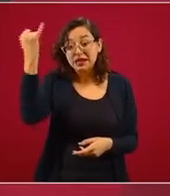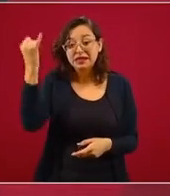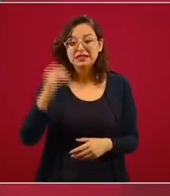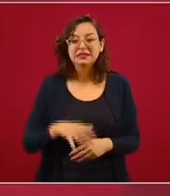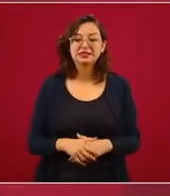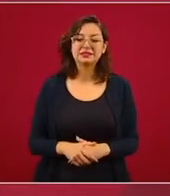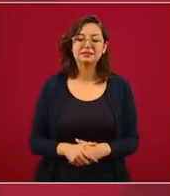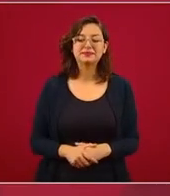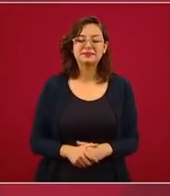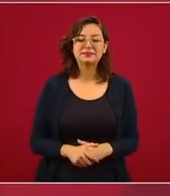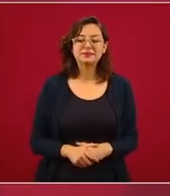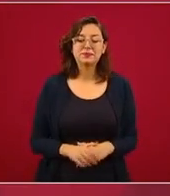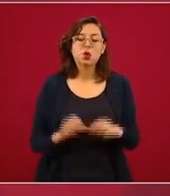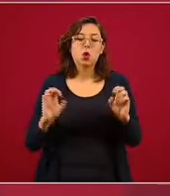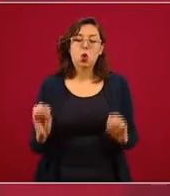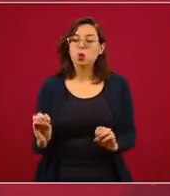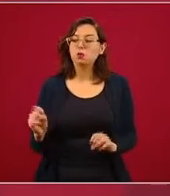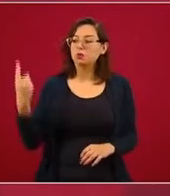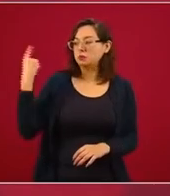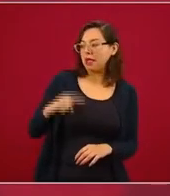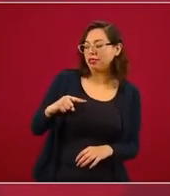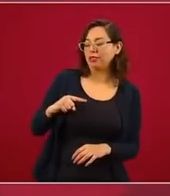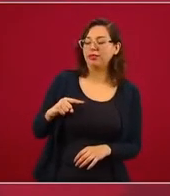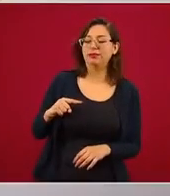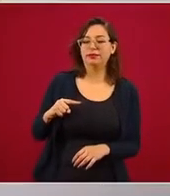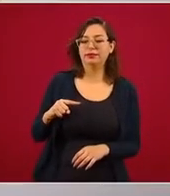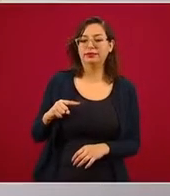o porque me lo pidieron, me lo ordenaron,